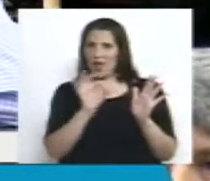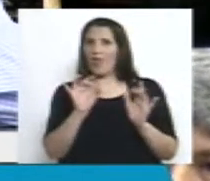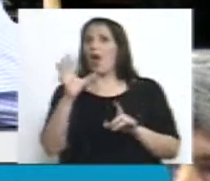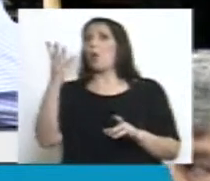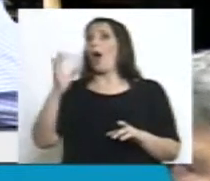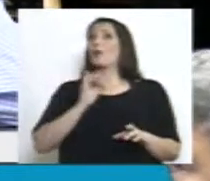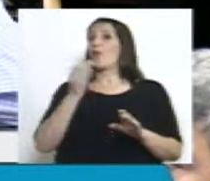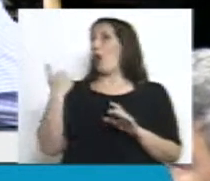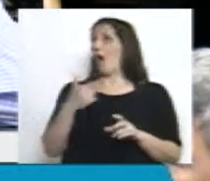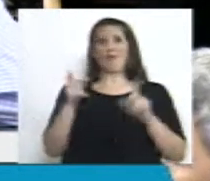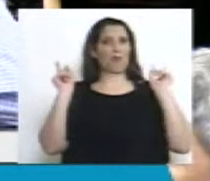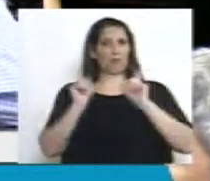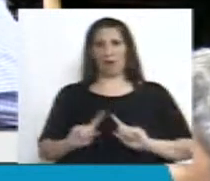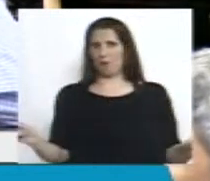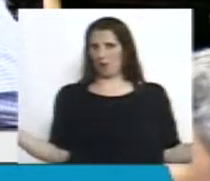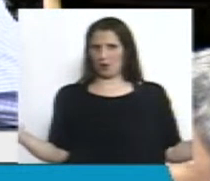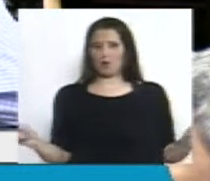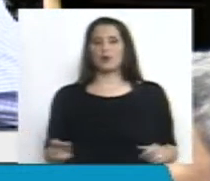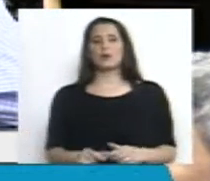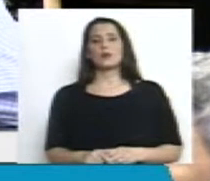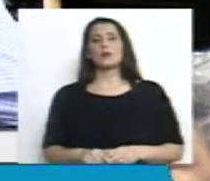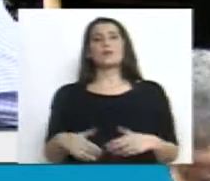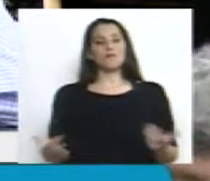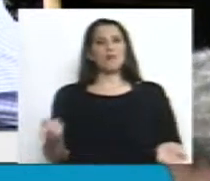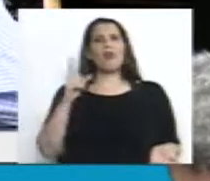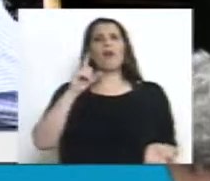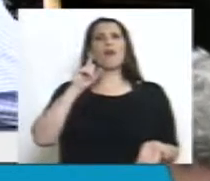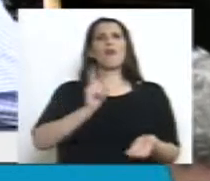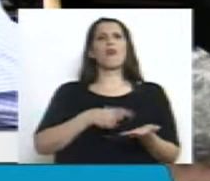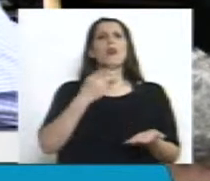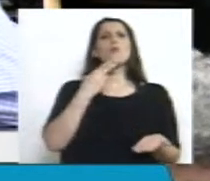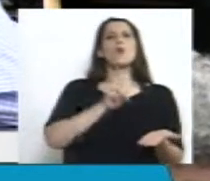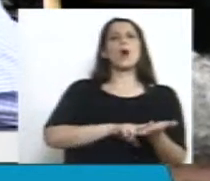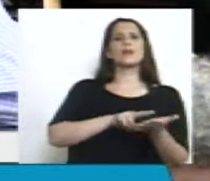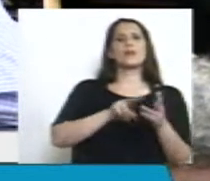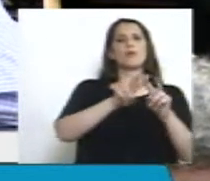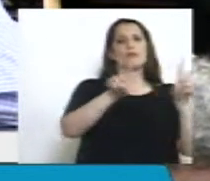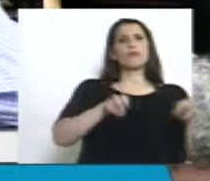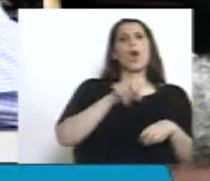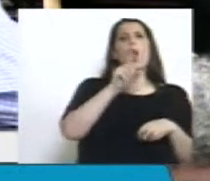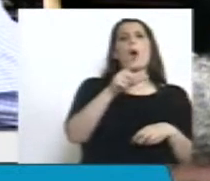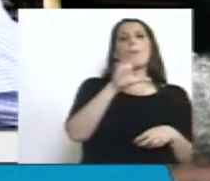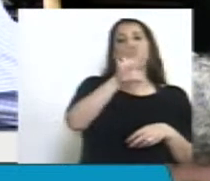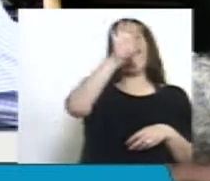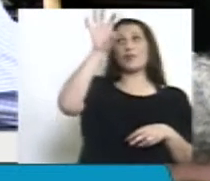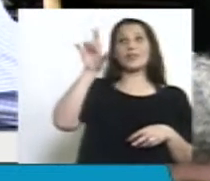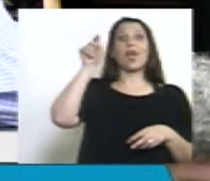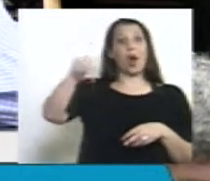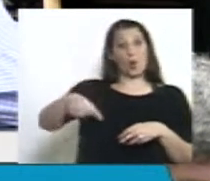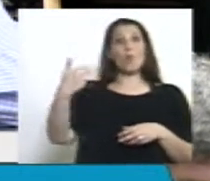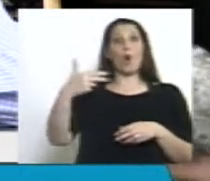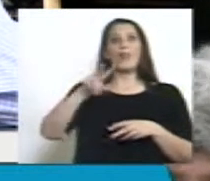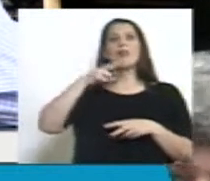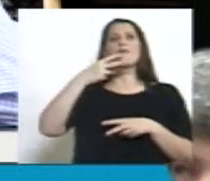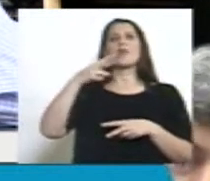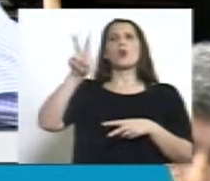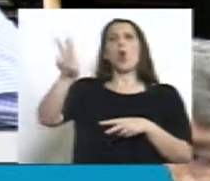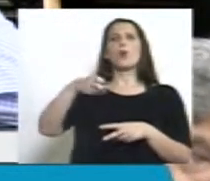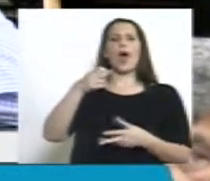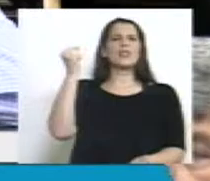acá. Una estructura de impuestos provinciales que hacen que hoy las provincias, por ejemplo, puedan cobrarle impuestos de